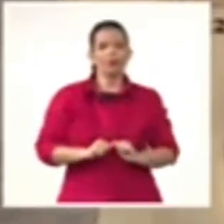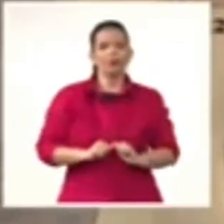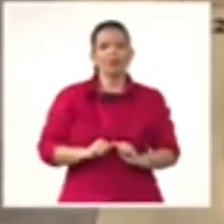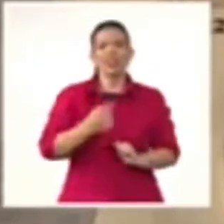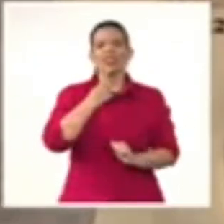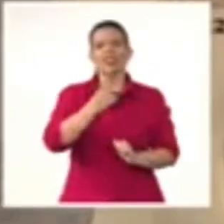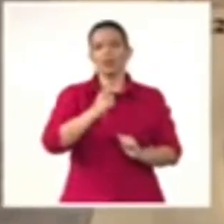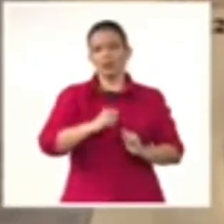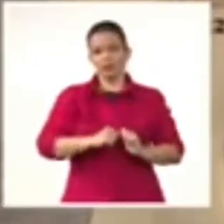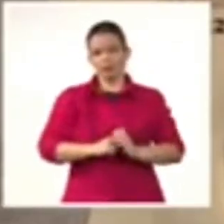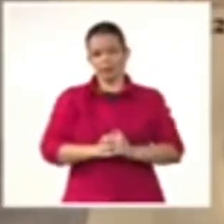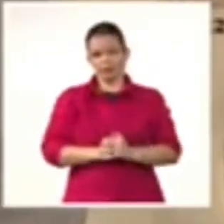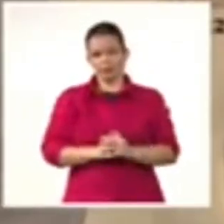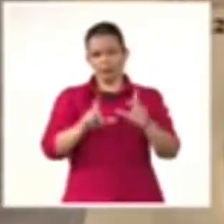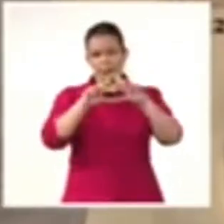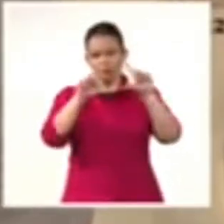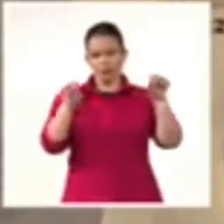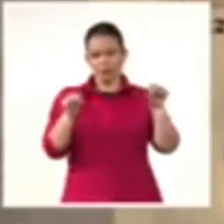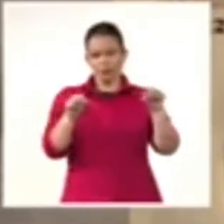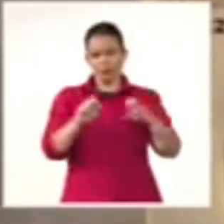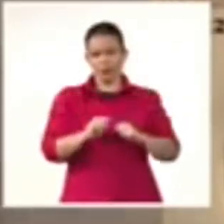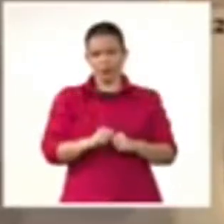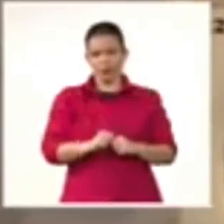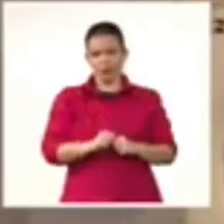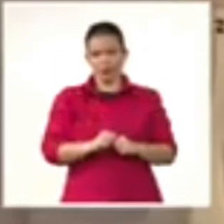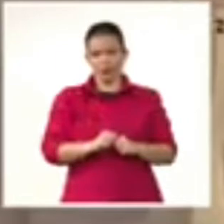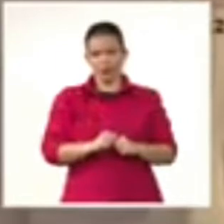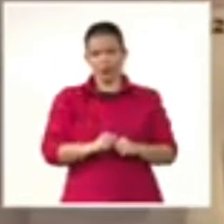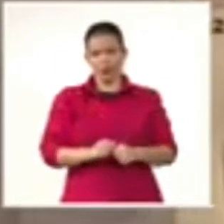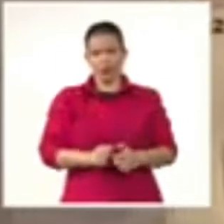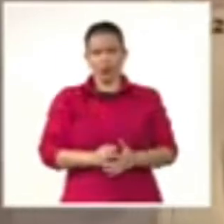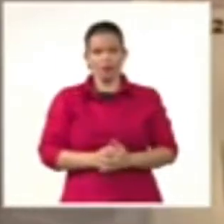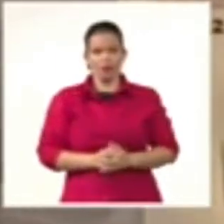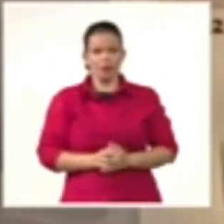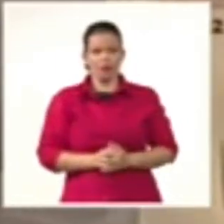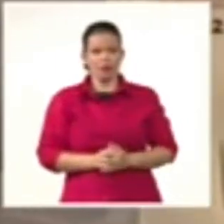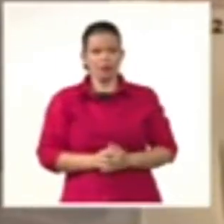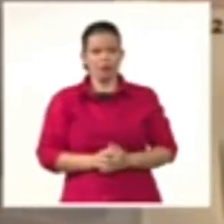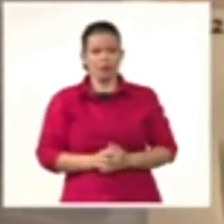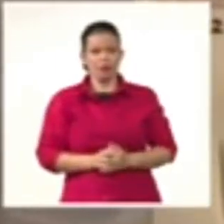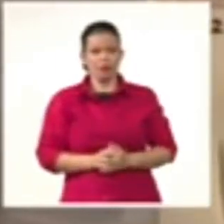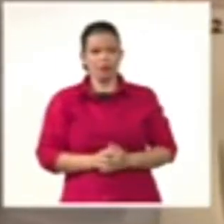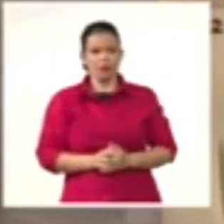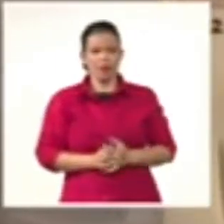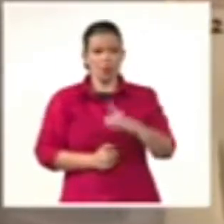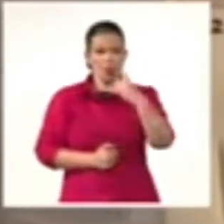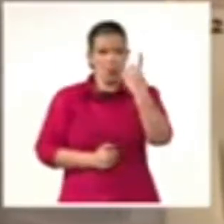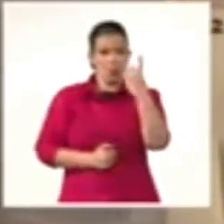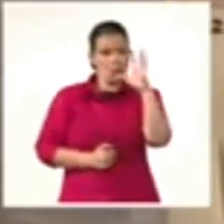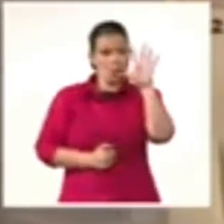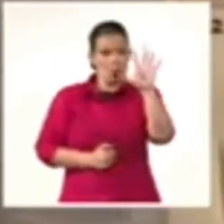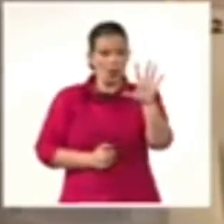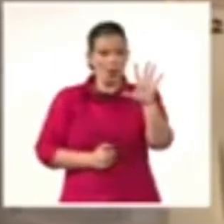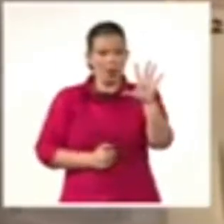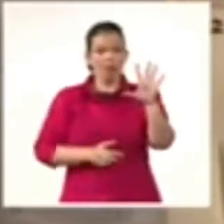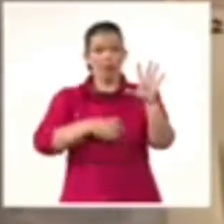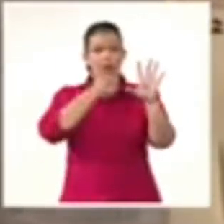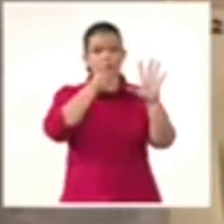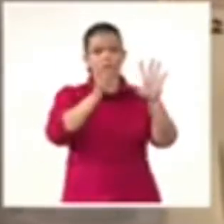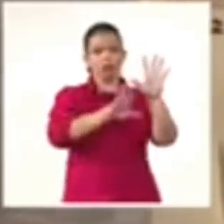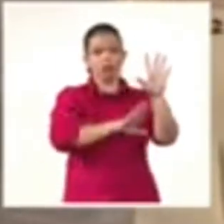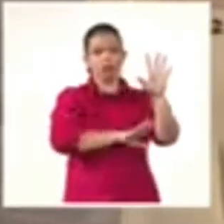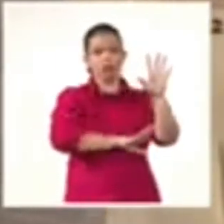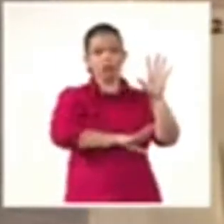la que ha de salvarse con sus indios y va de menos a más, y la que ahoga en sangre a sus